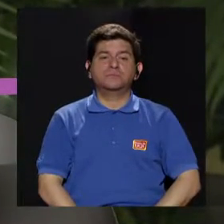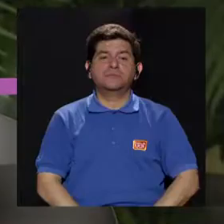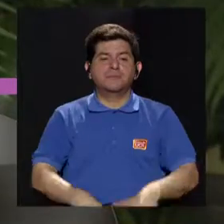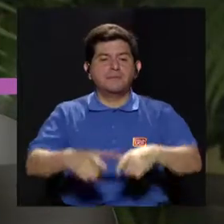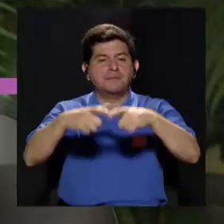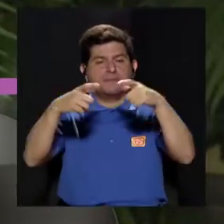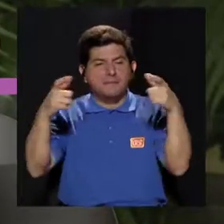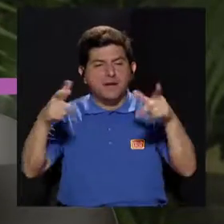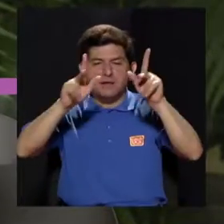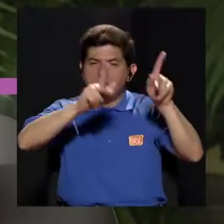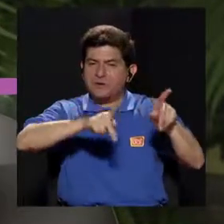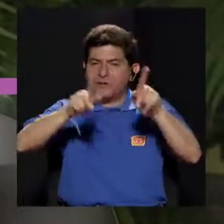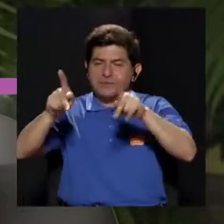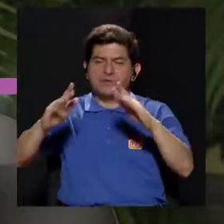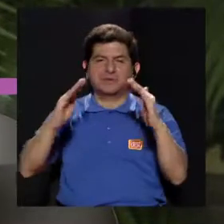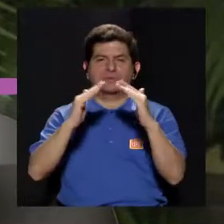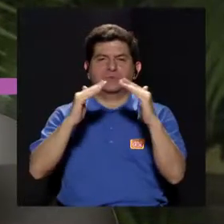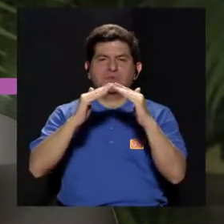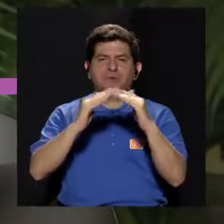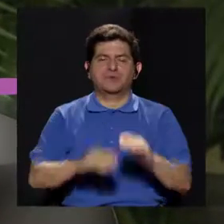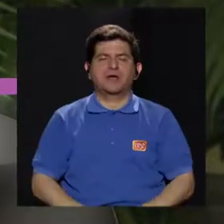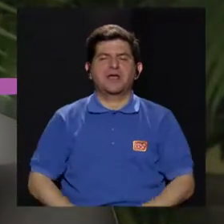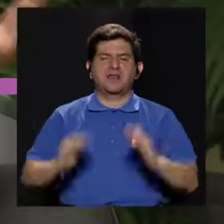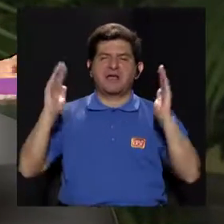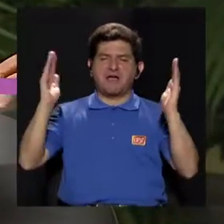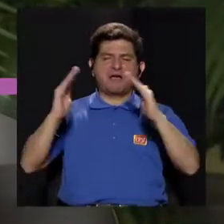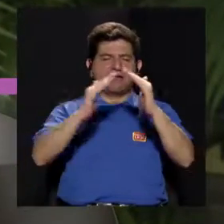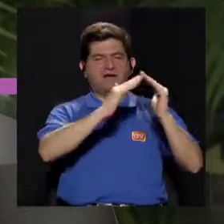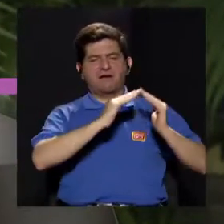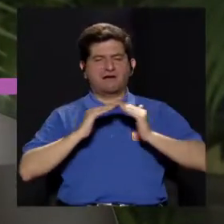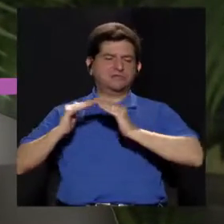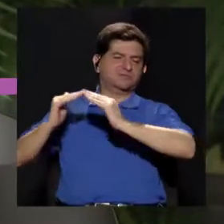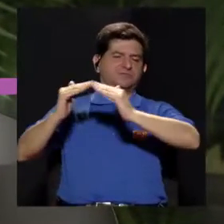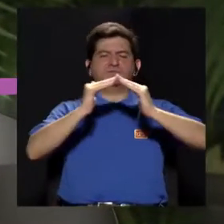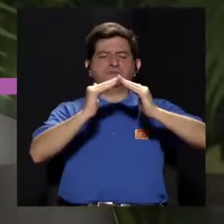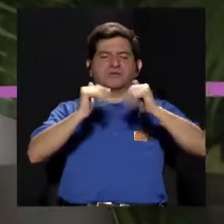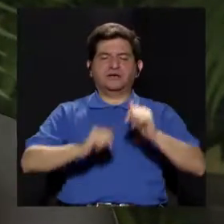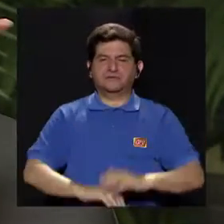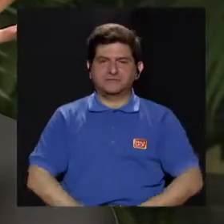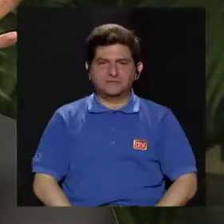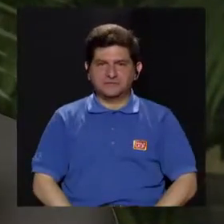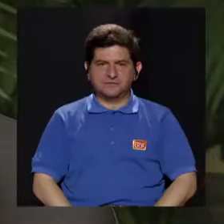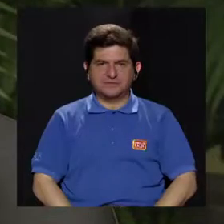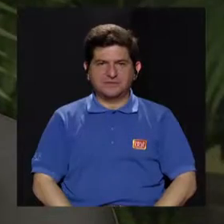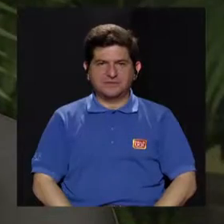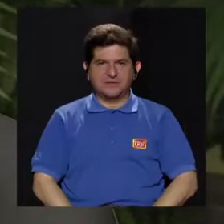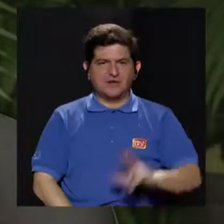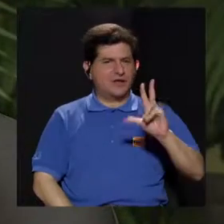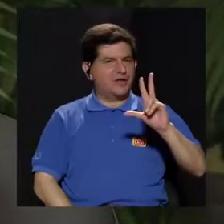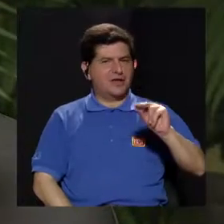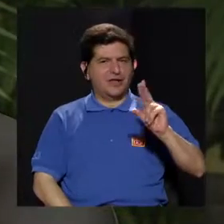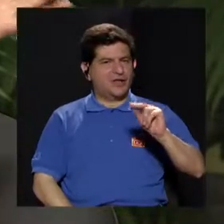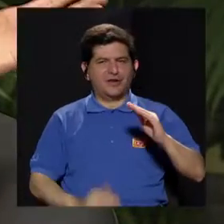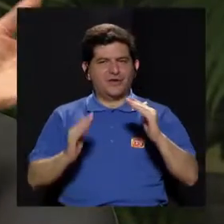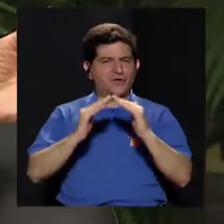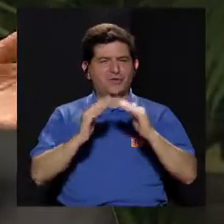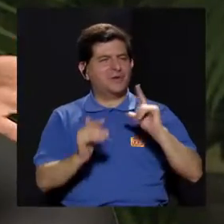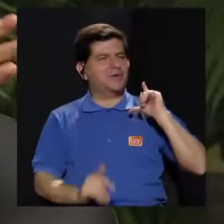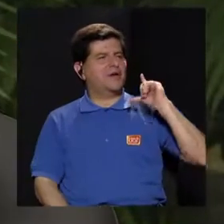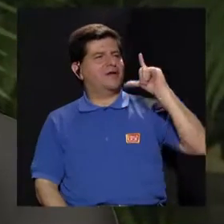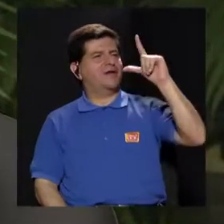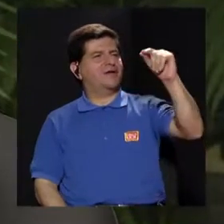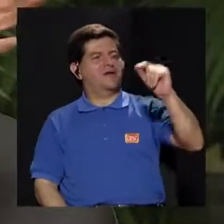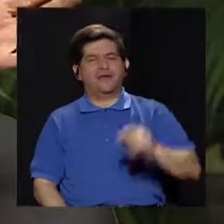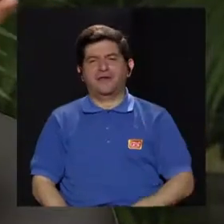la mayoría de la gente viviendo en las grandes ciudades y no en las zonas rurales